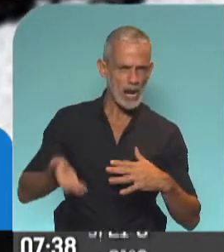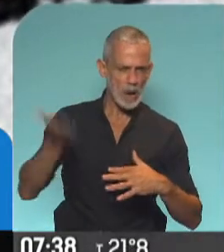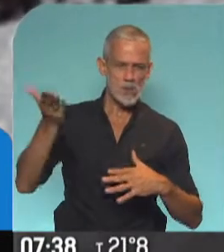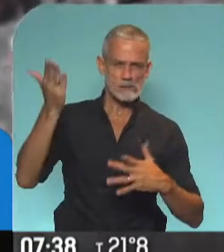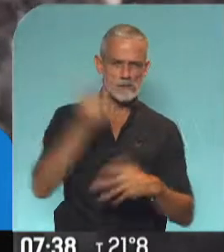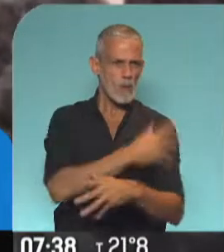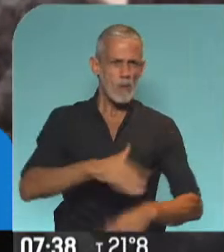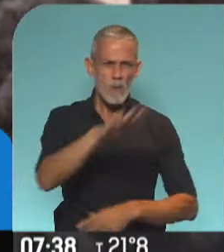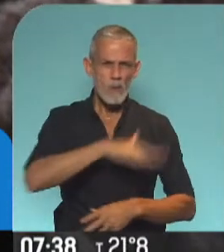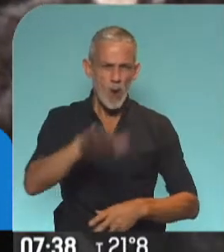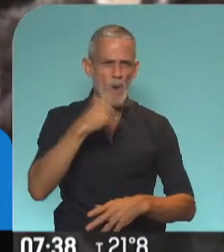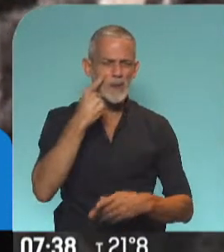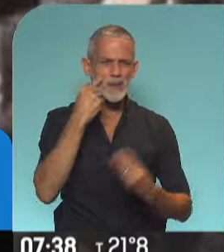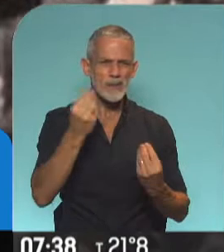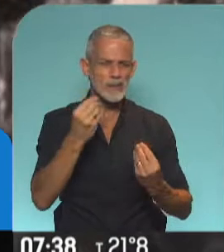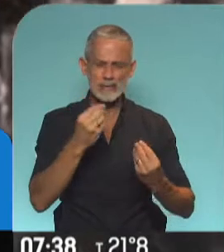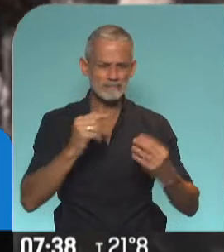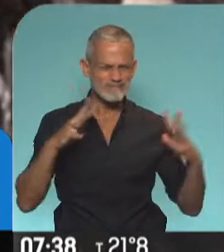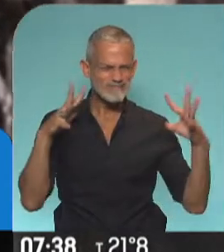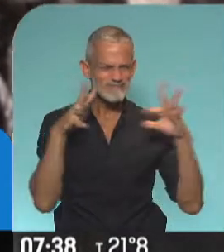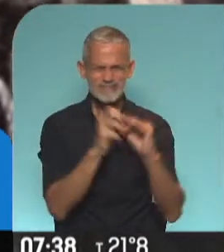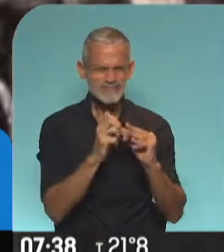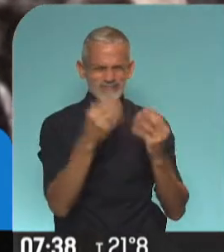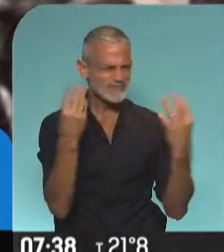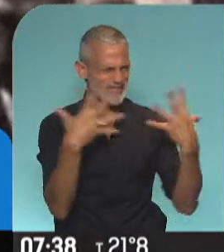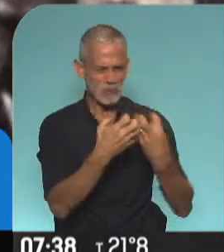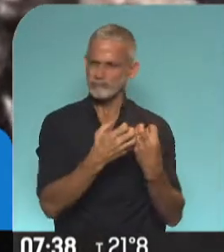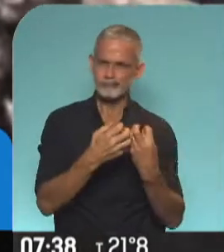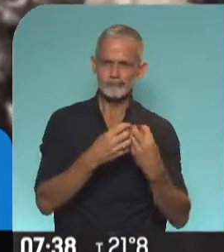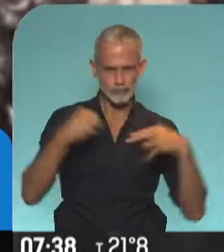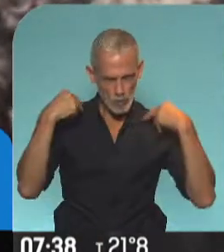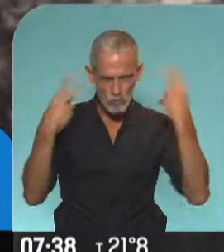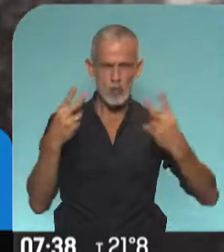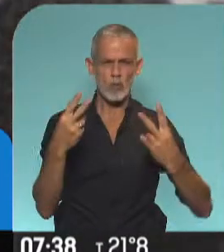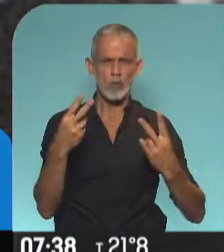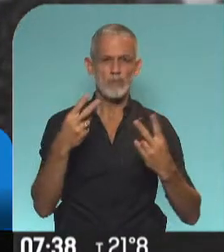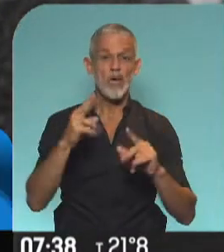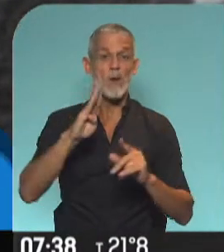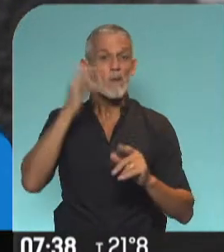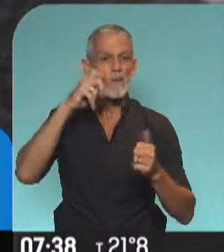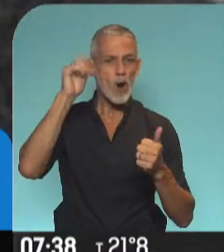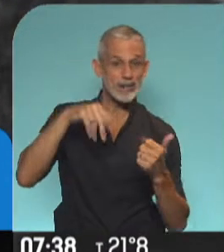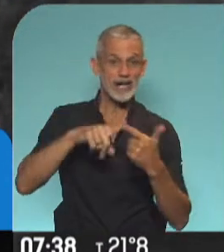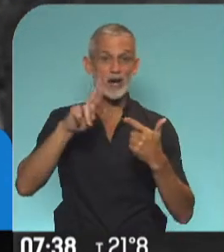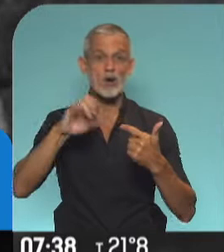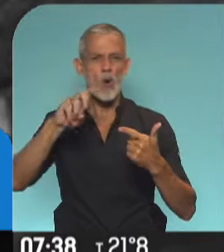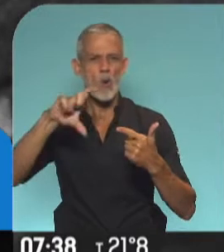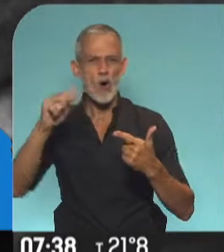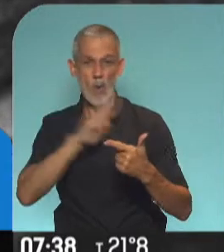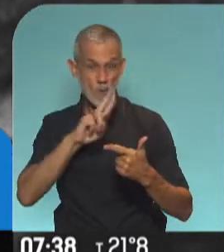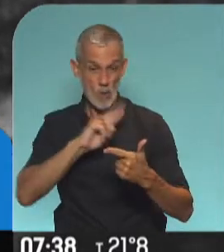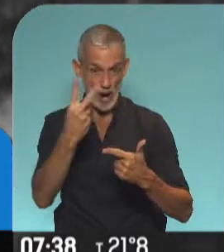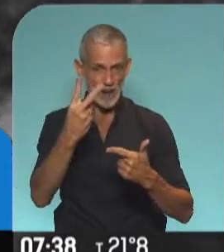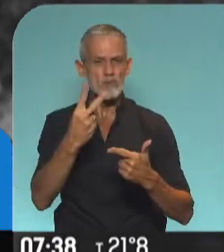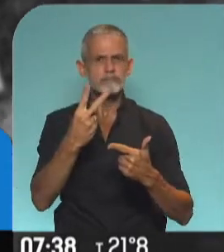pobres de la ciudad que vivían en condiciones de hacinamiento se rebelaron. Virginia Volten y Juana Rouco Vuela tuvieron